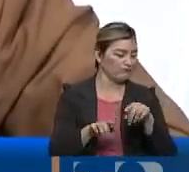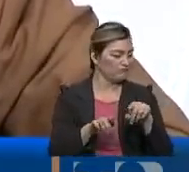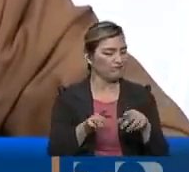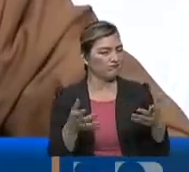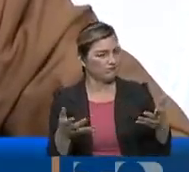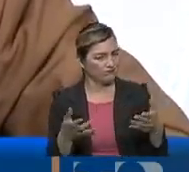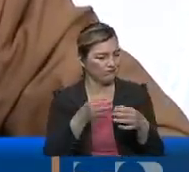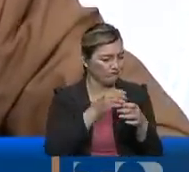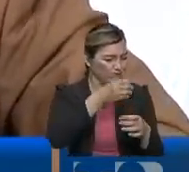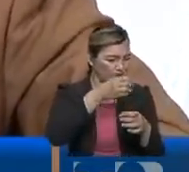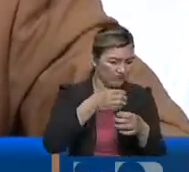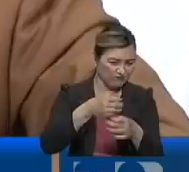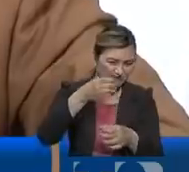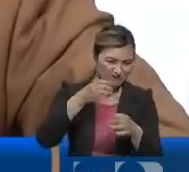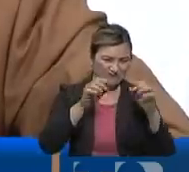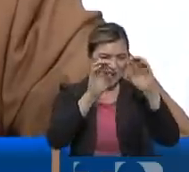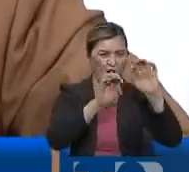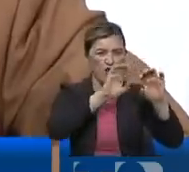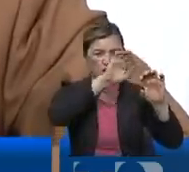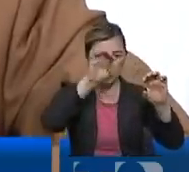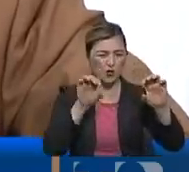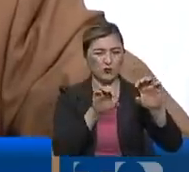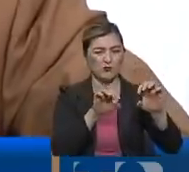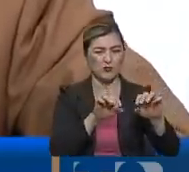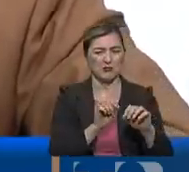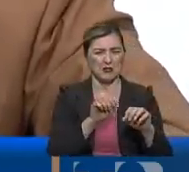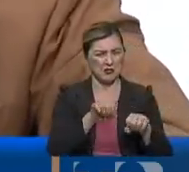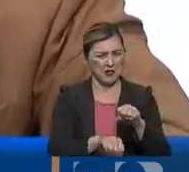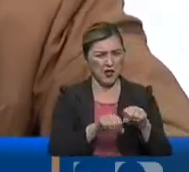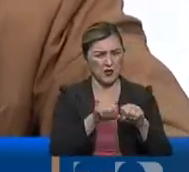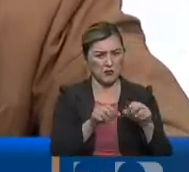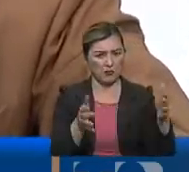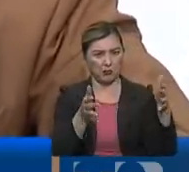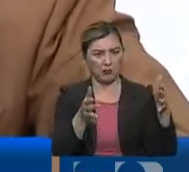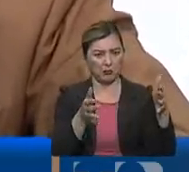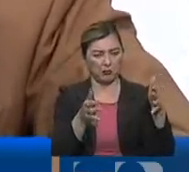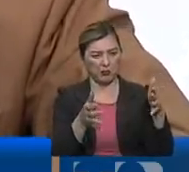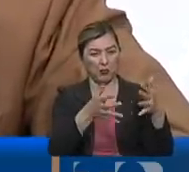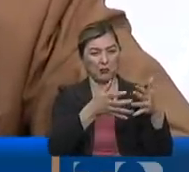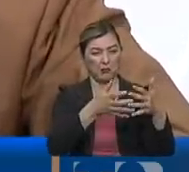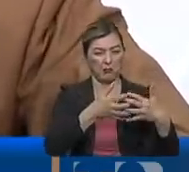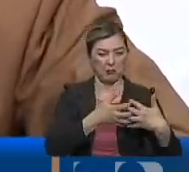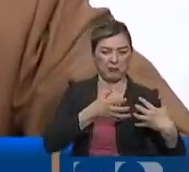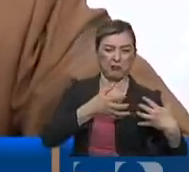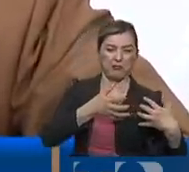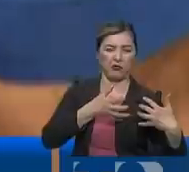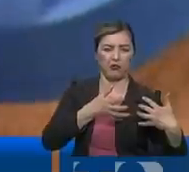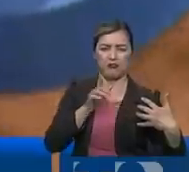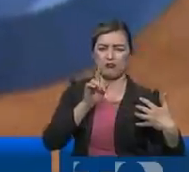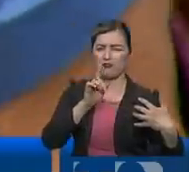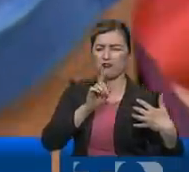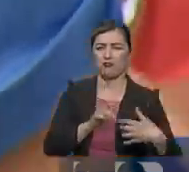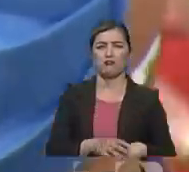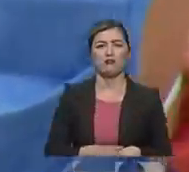a mampostería, pero no habían daños estructurales como demostramos con esta y cuántas actas.